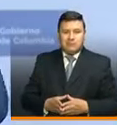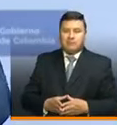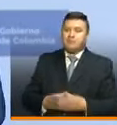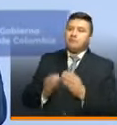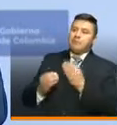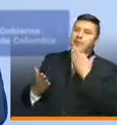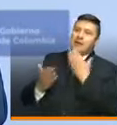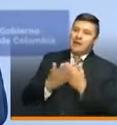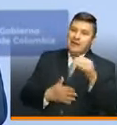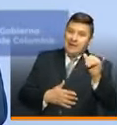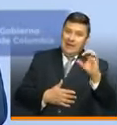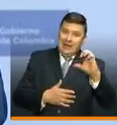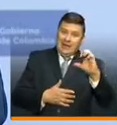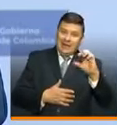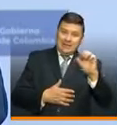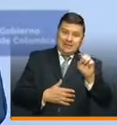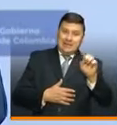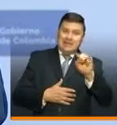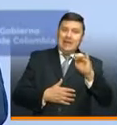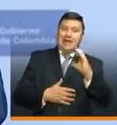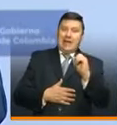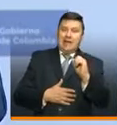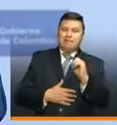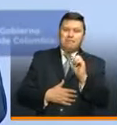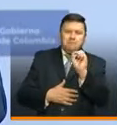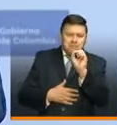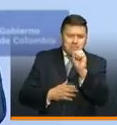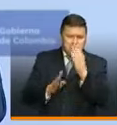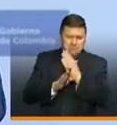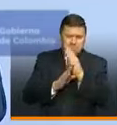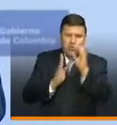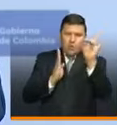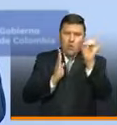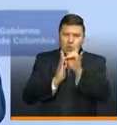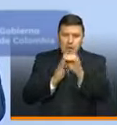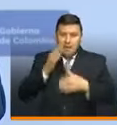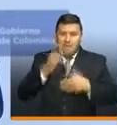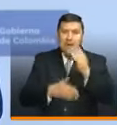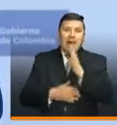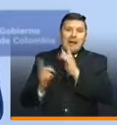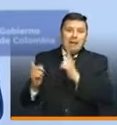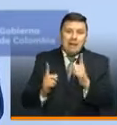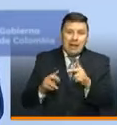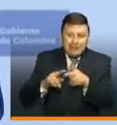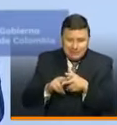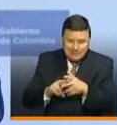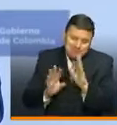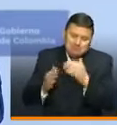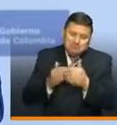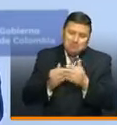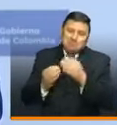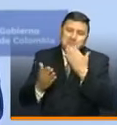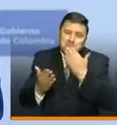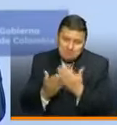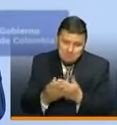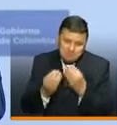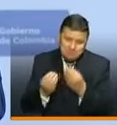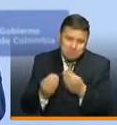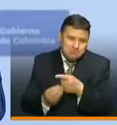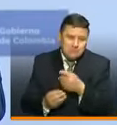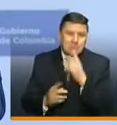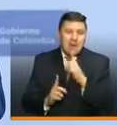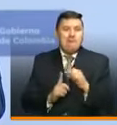Muchas gracias, Jessica. Hemos tenido un pequeño problema de señal, hemos perdido tu comienzo de la intervención, pero bueno, te agradecemos muchísimo